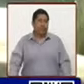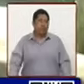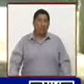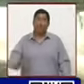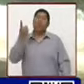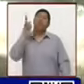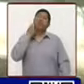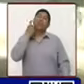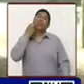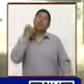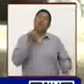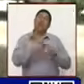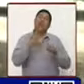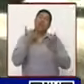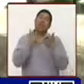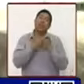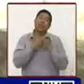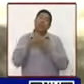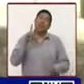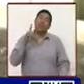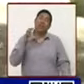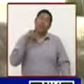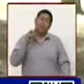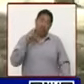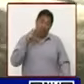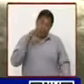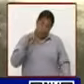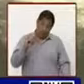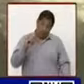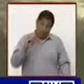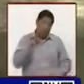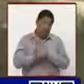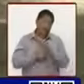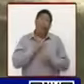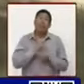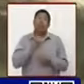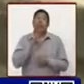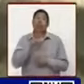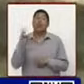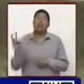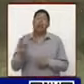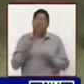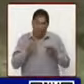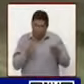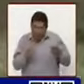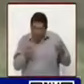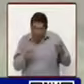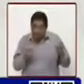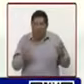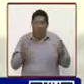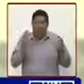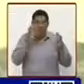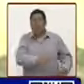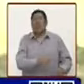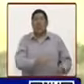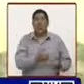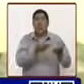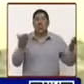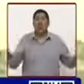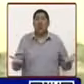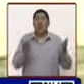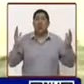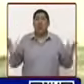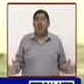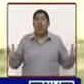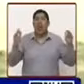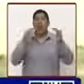En las últimas horas, su expareja, Donato Aguilario, de 36 años, fue capturado en un operativo en la ciudad de La Paz. Me duele a mí